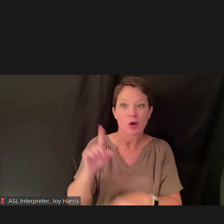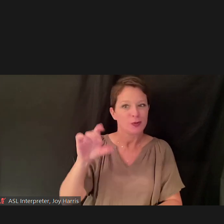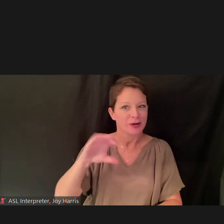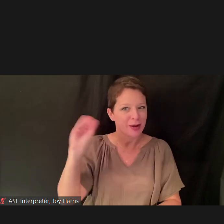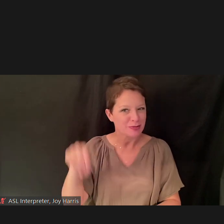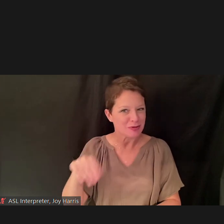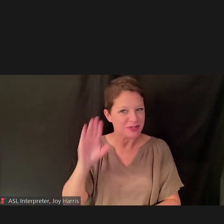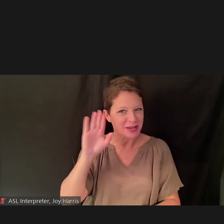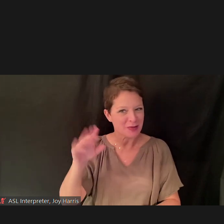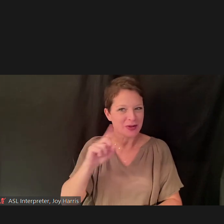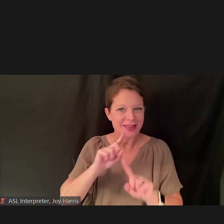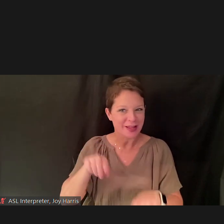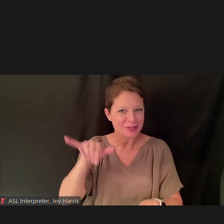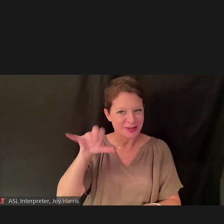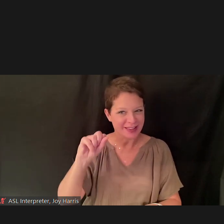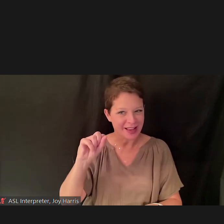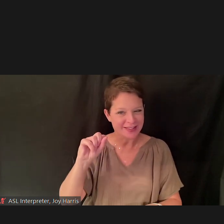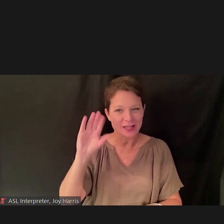Al final,